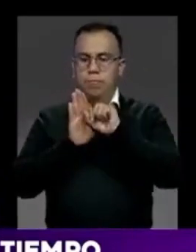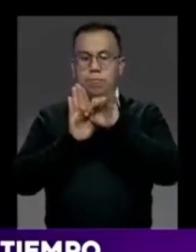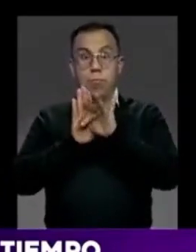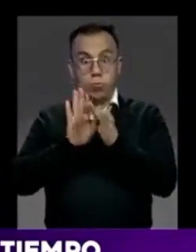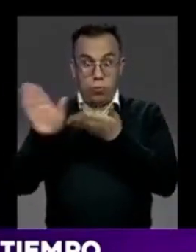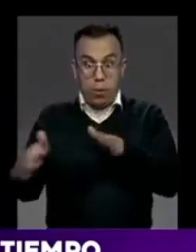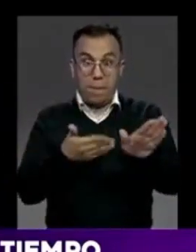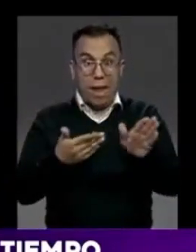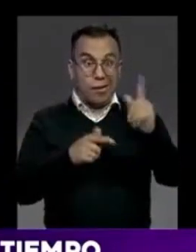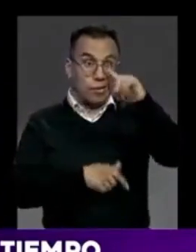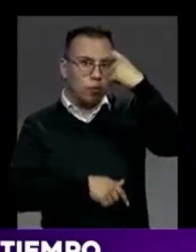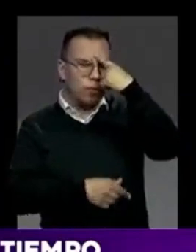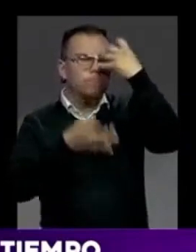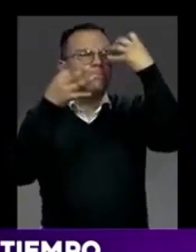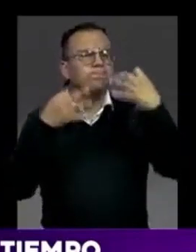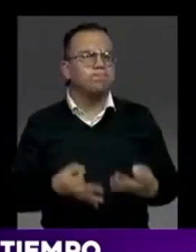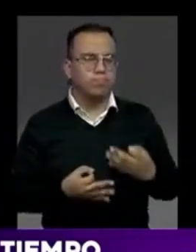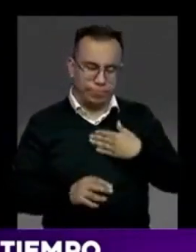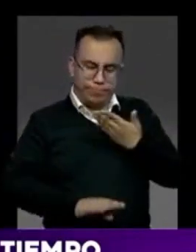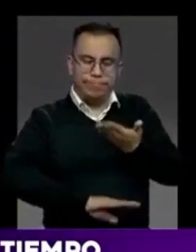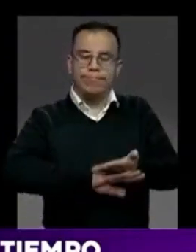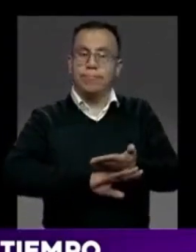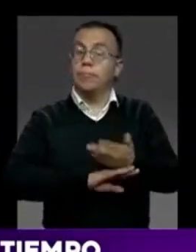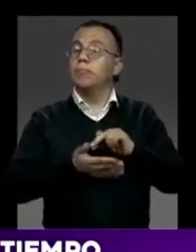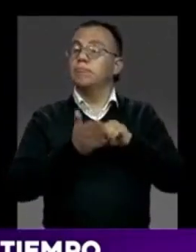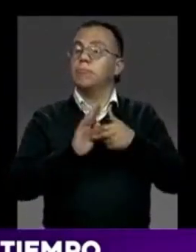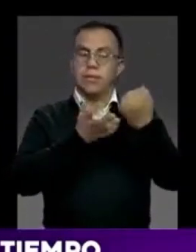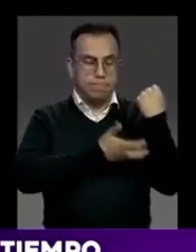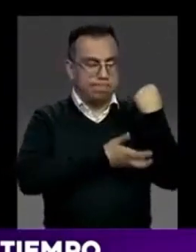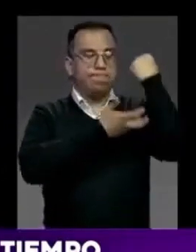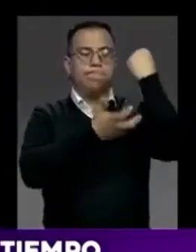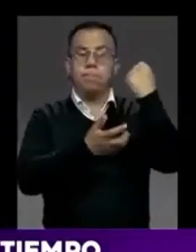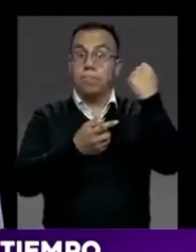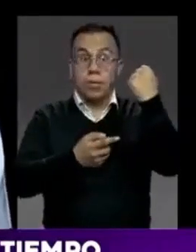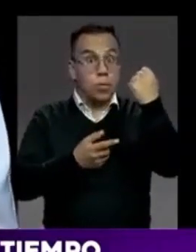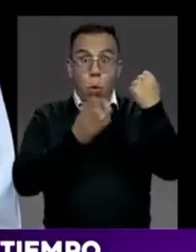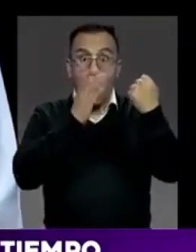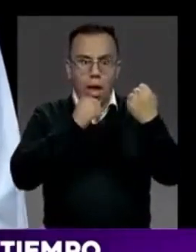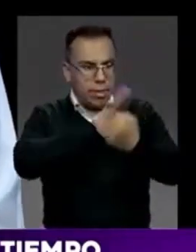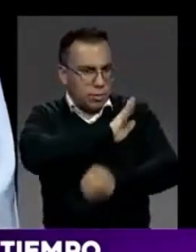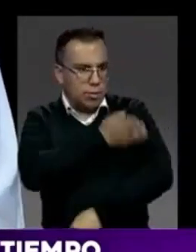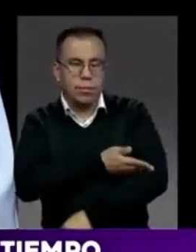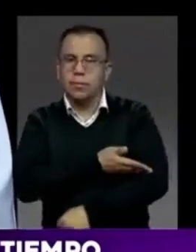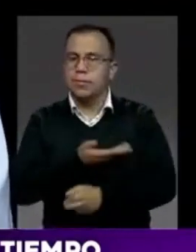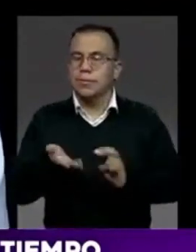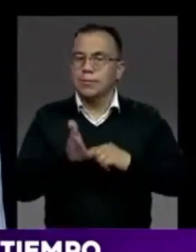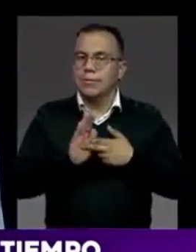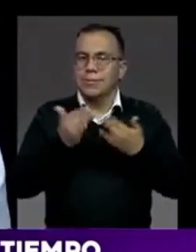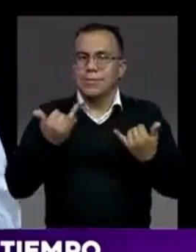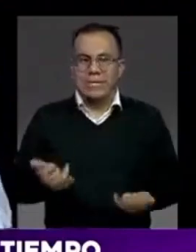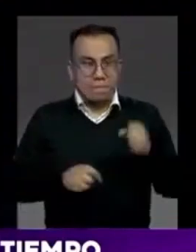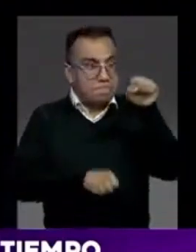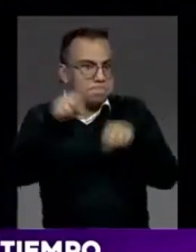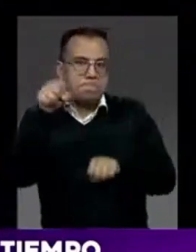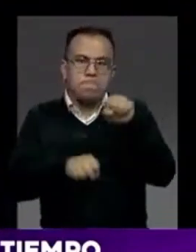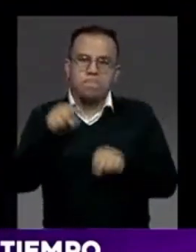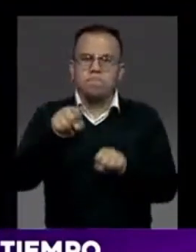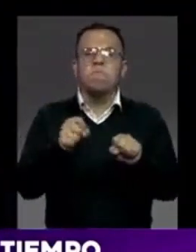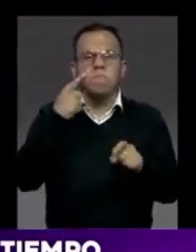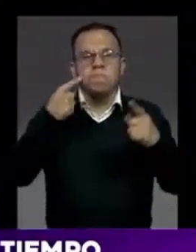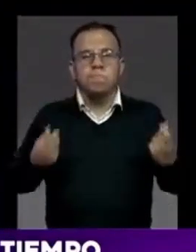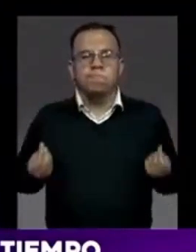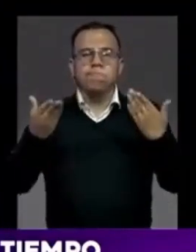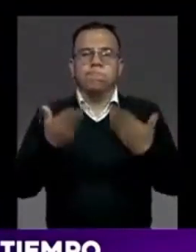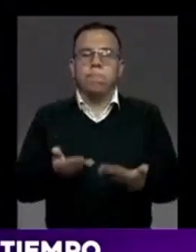tenemos que entregar el poder y poder no existe sin presupuesto poder no existe si no hay las posibilidades de que se desarrolle